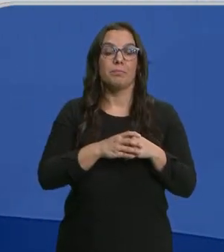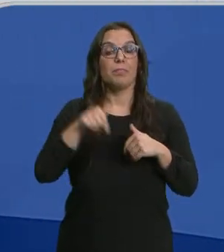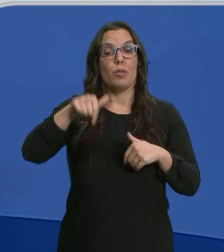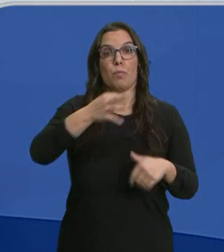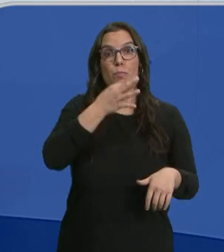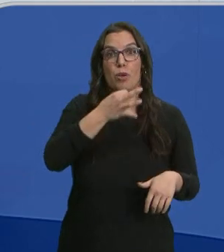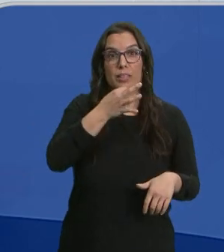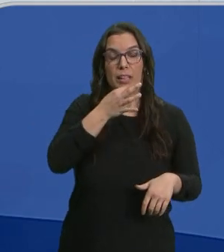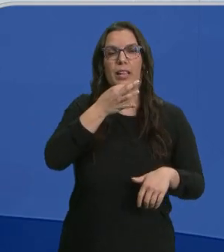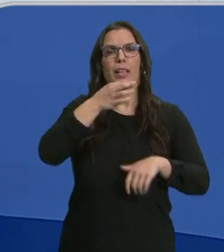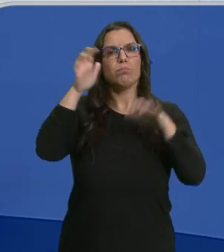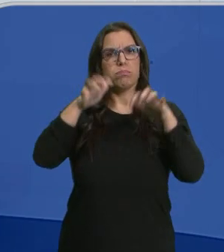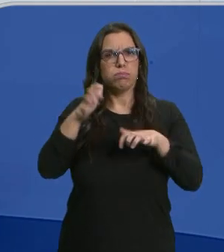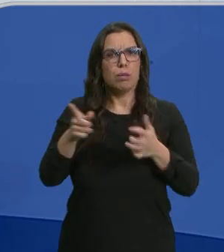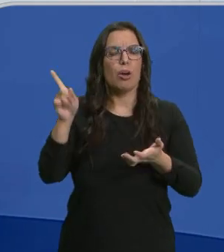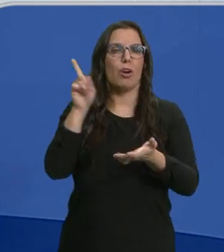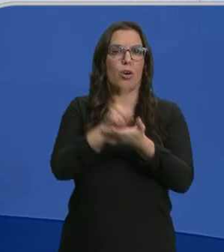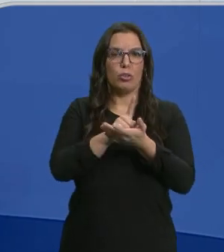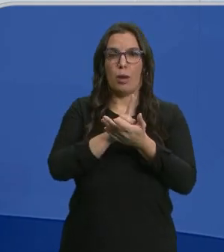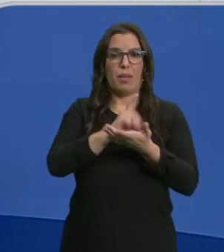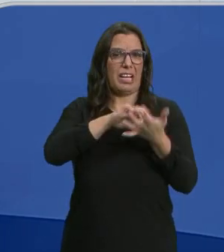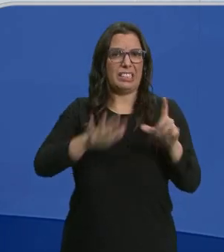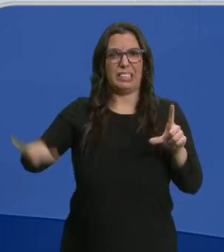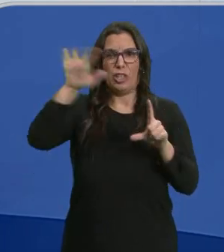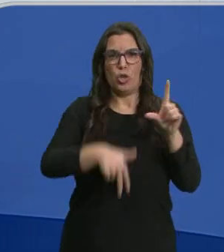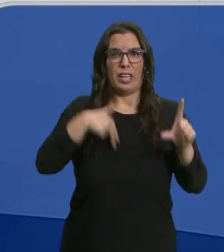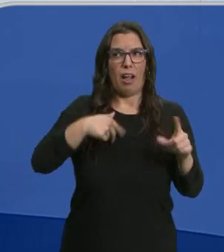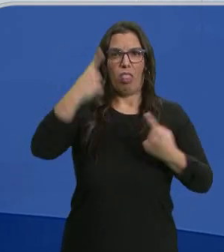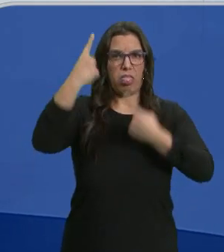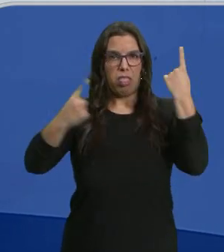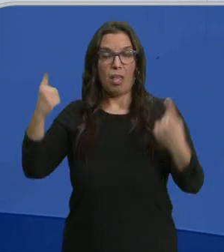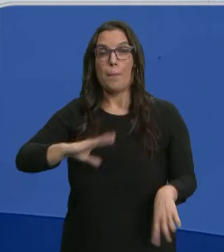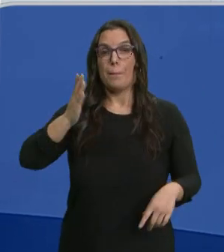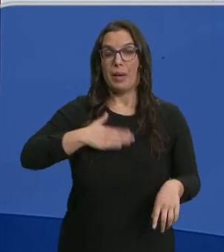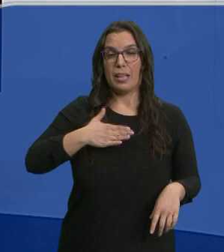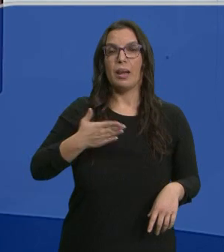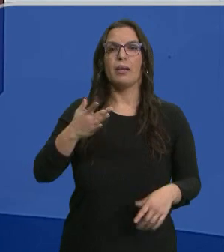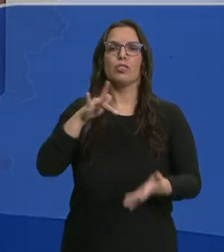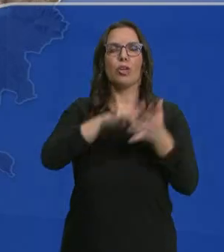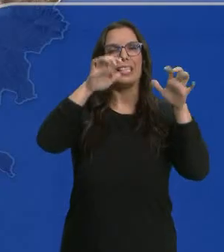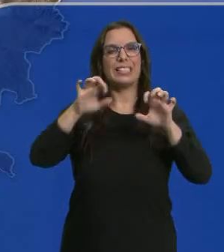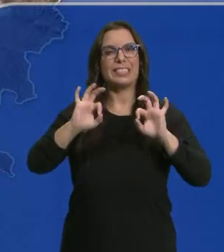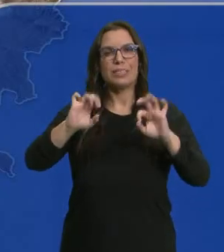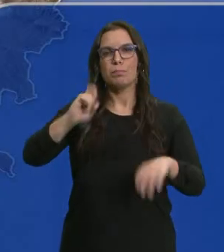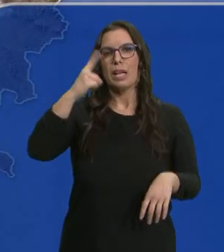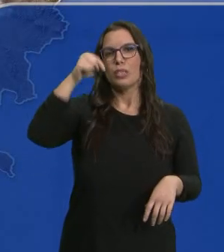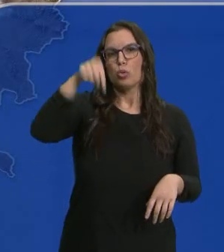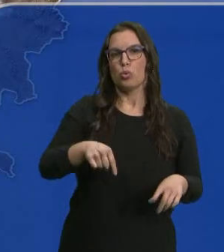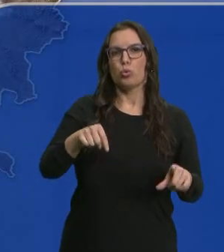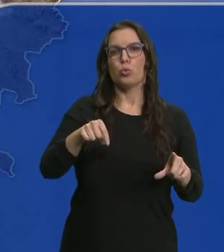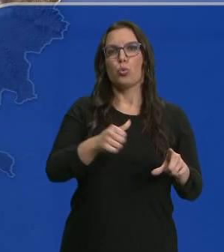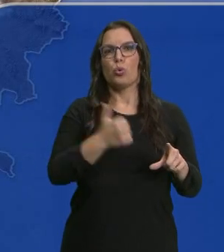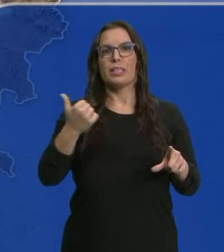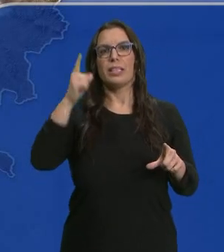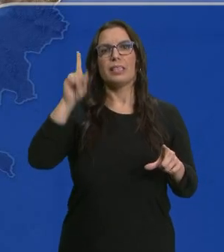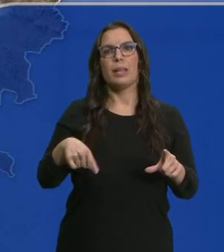reactivar esta tarde, especialmente podrían darse en cualquier punto de la comunidad, van a ser dispersas y mañana tendremos precipitaciones especialmente en el sureste y también en